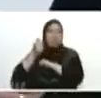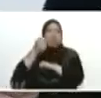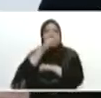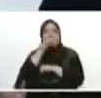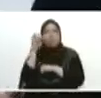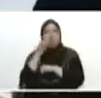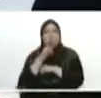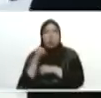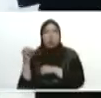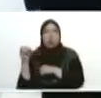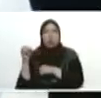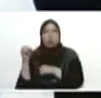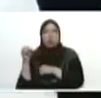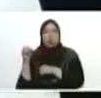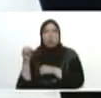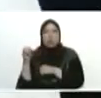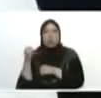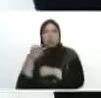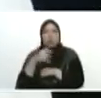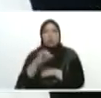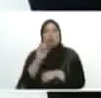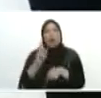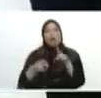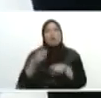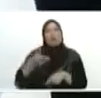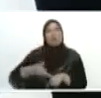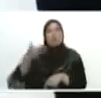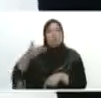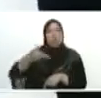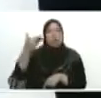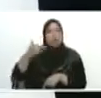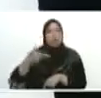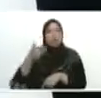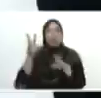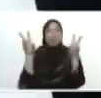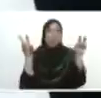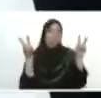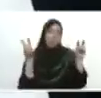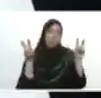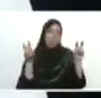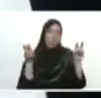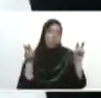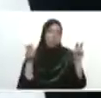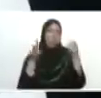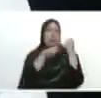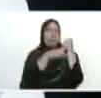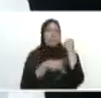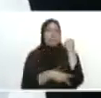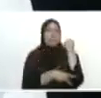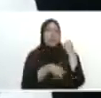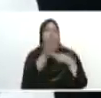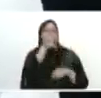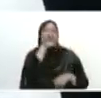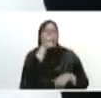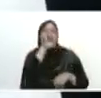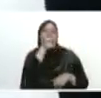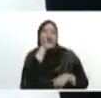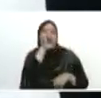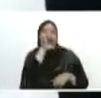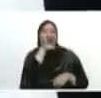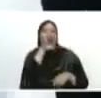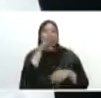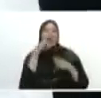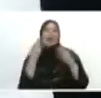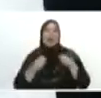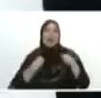zuliano va a tener algo muy importante novedoso un parque para mascotas para